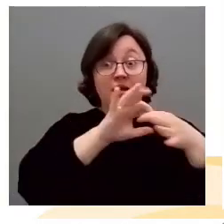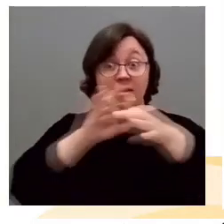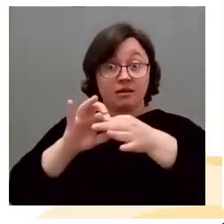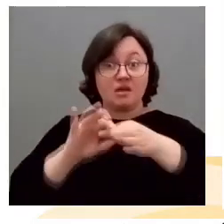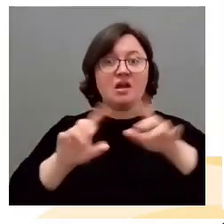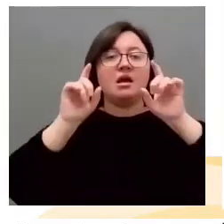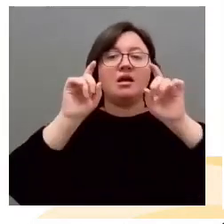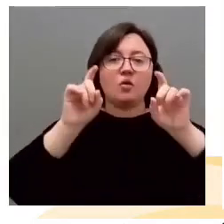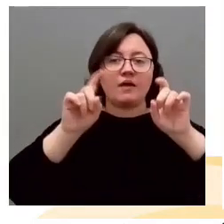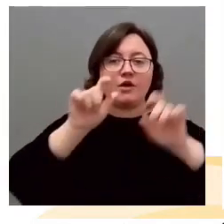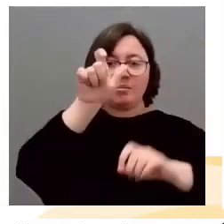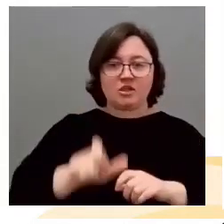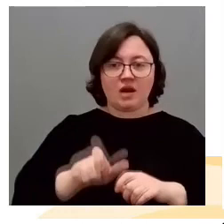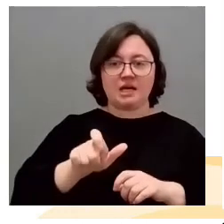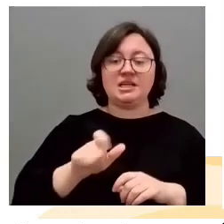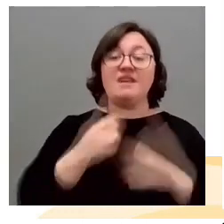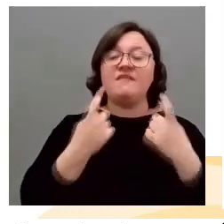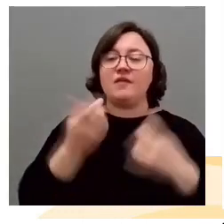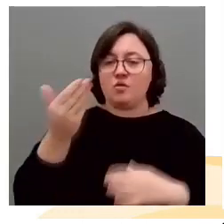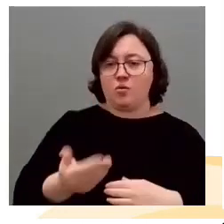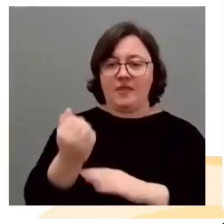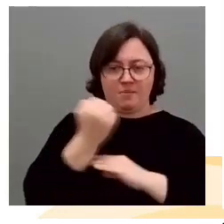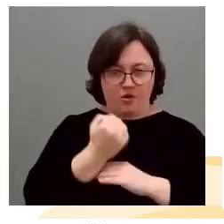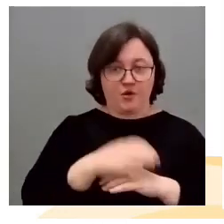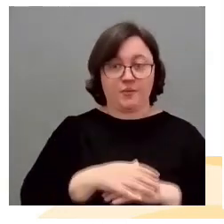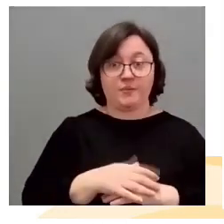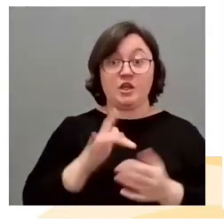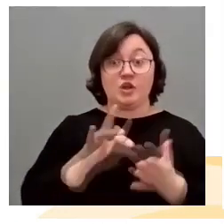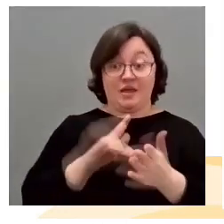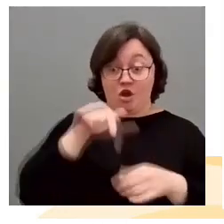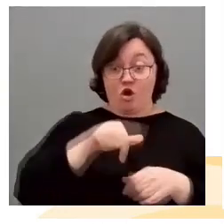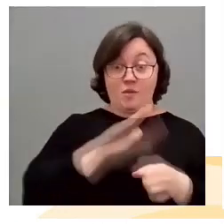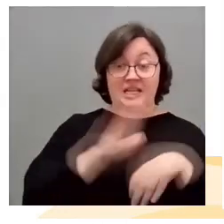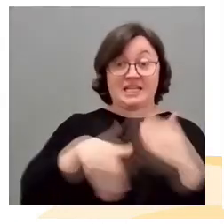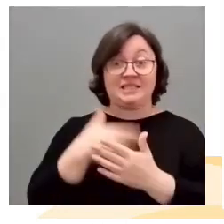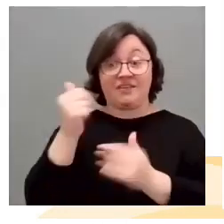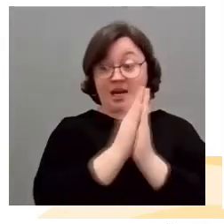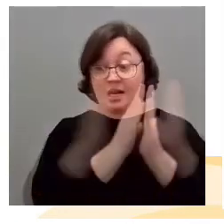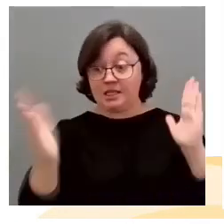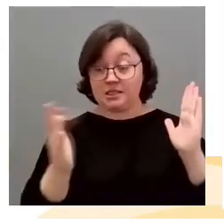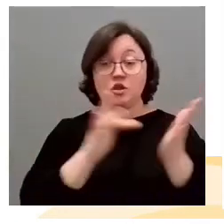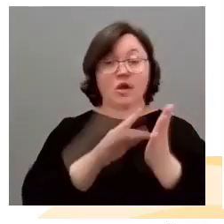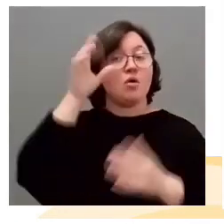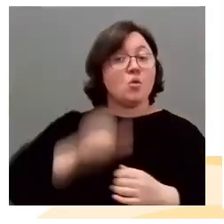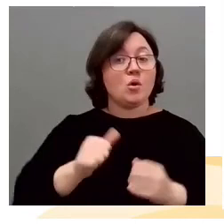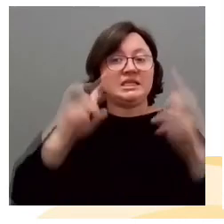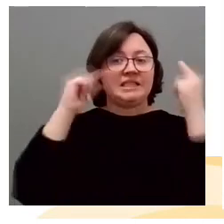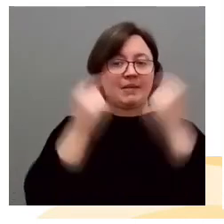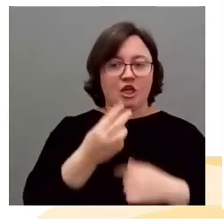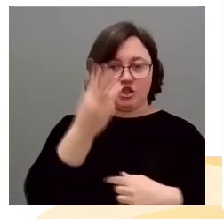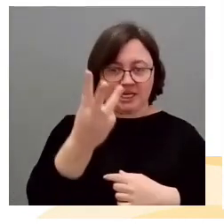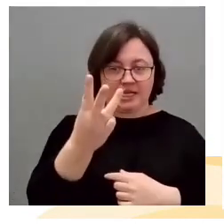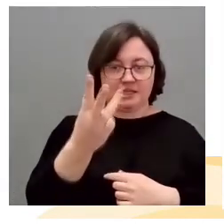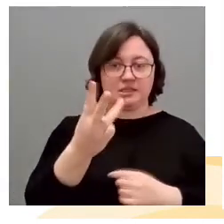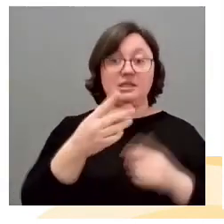con la educación de las personas con grandes necesidades de apoyo. Y de aquí al viernes aún podremos asistir a otros tres seminarios acerca